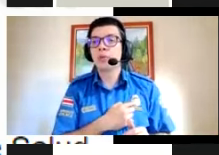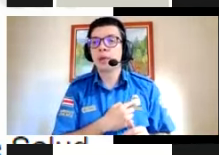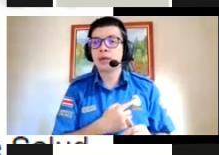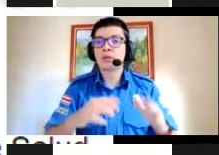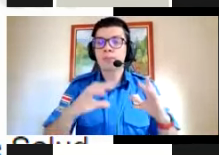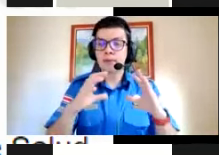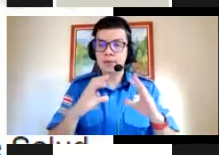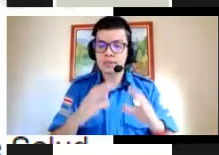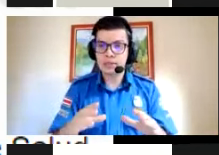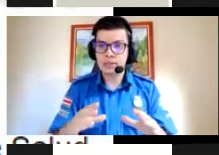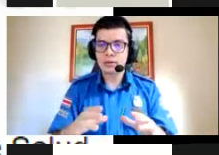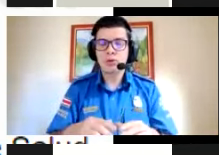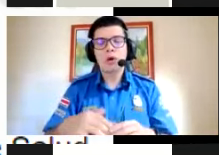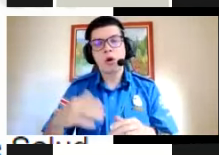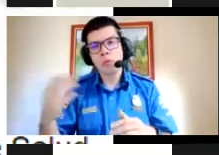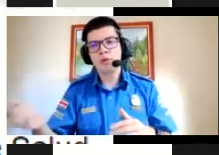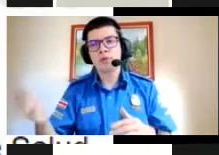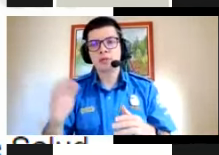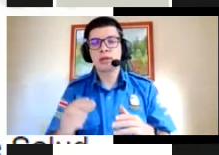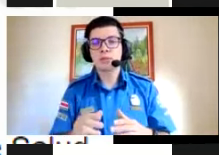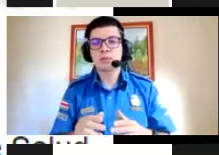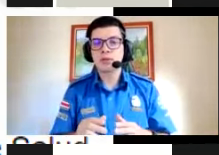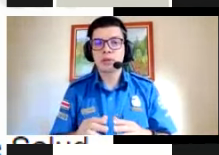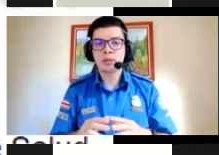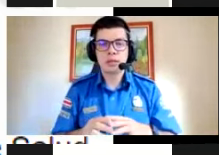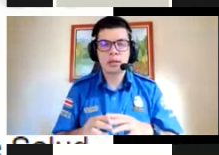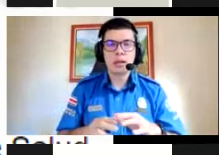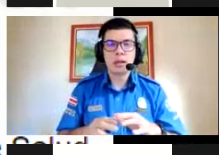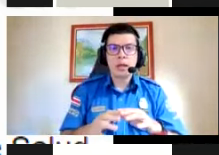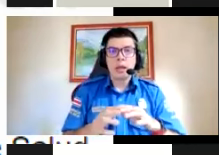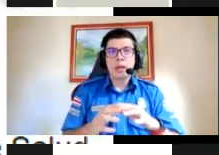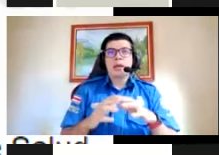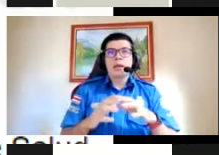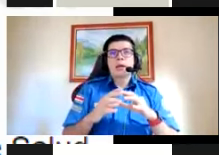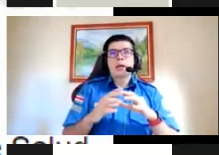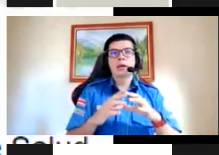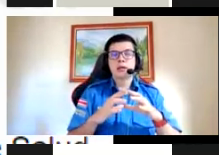cuerpo de bomberos me visite o un profesional responsable.